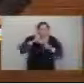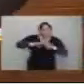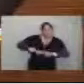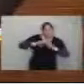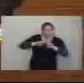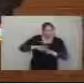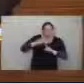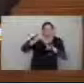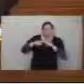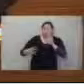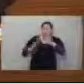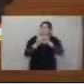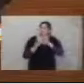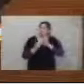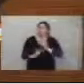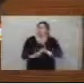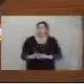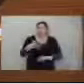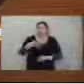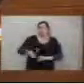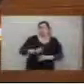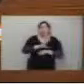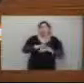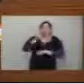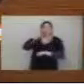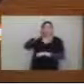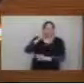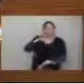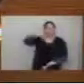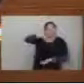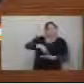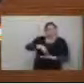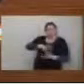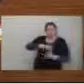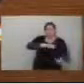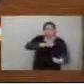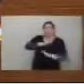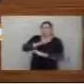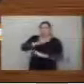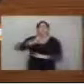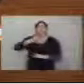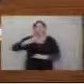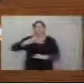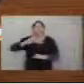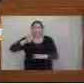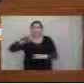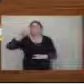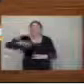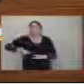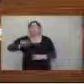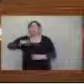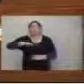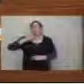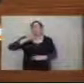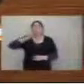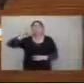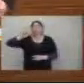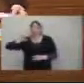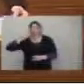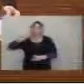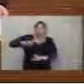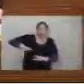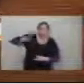los criterios ya anunciados. La consejera ha dado la cara y ha ido a Ibias o a Boal para analizar allí las dificultades que hay, que por otra